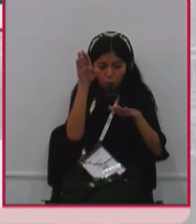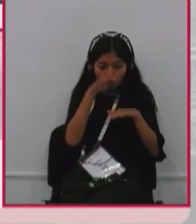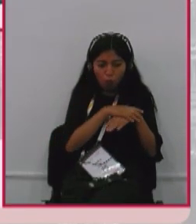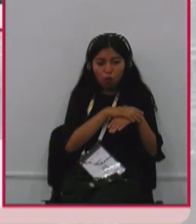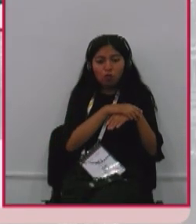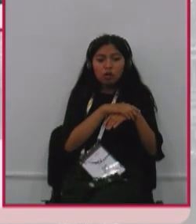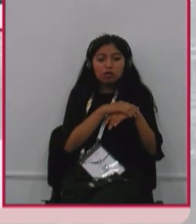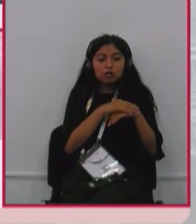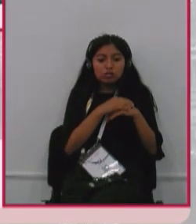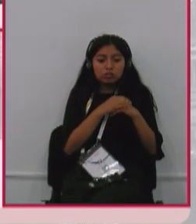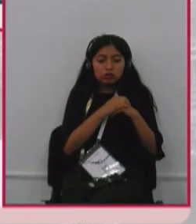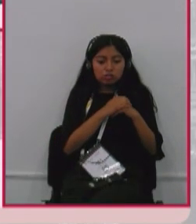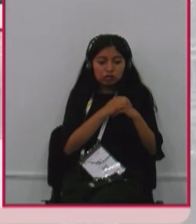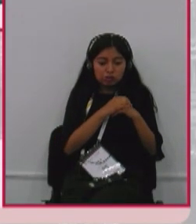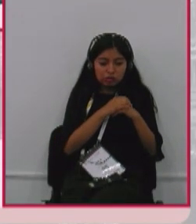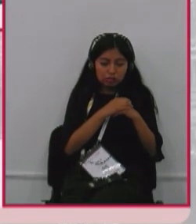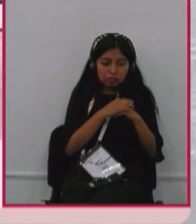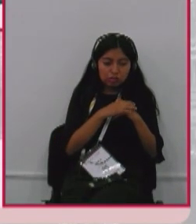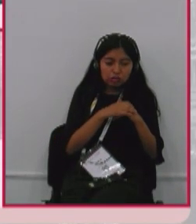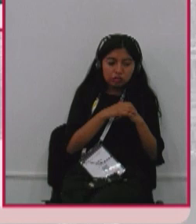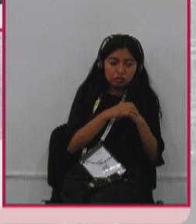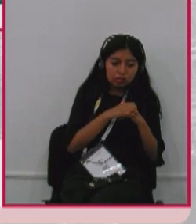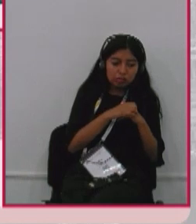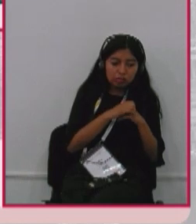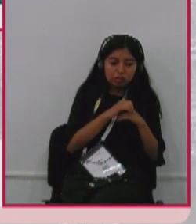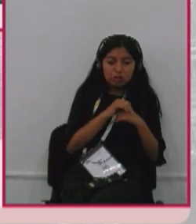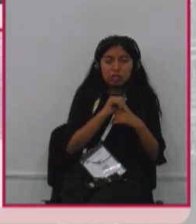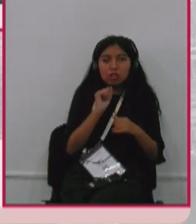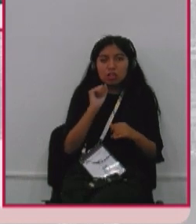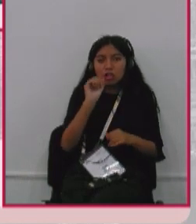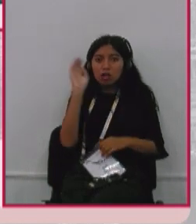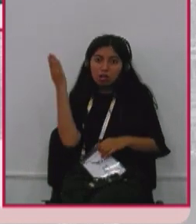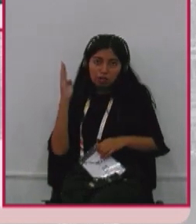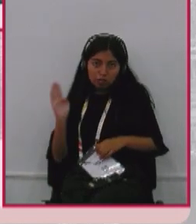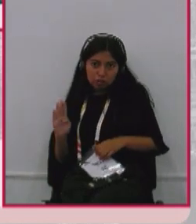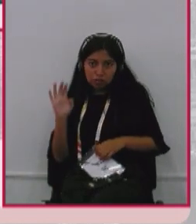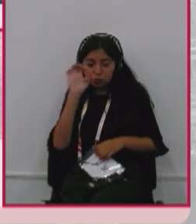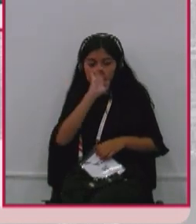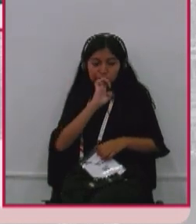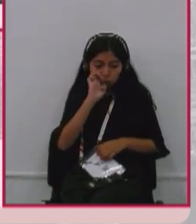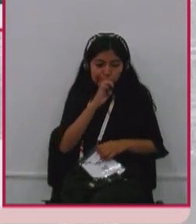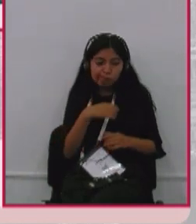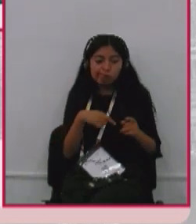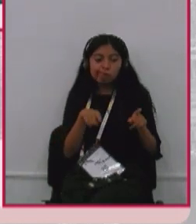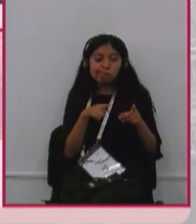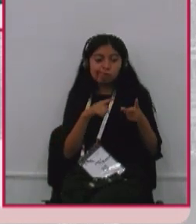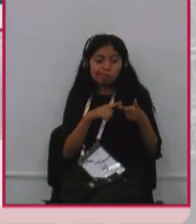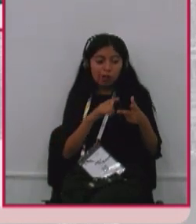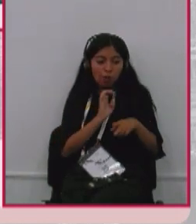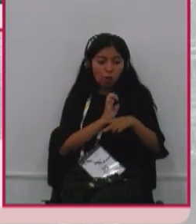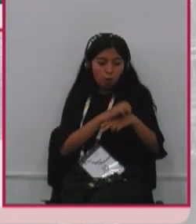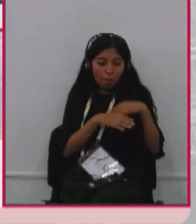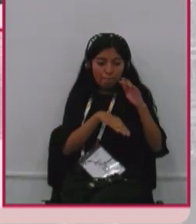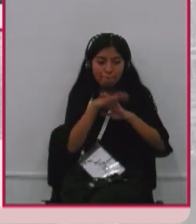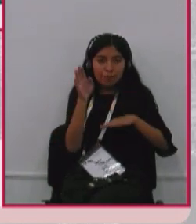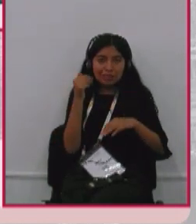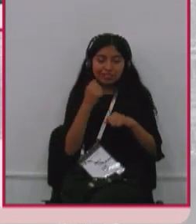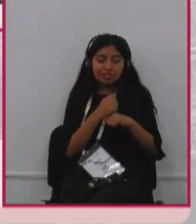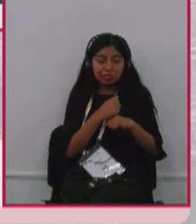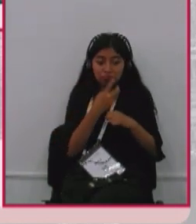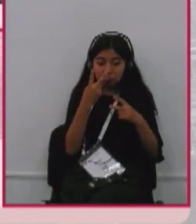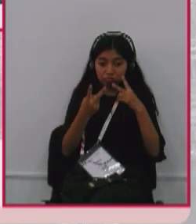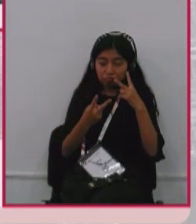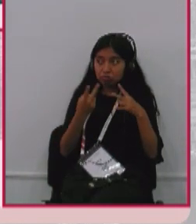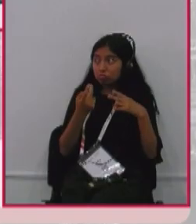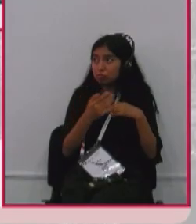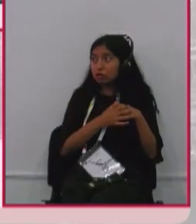Vimos cómo se logró aumentar en Ero-Copper en Brasil, y en el caso de Pogo también, que aumentaron tratamiento. Vimos casos también